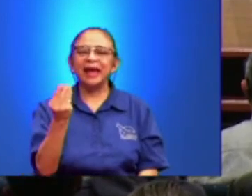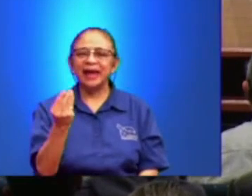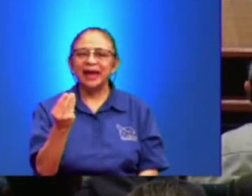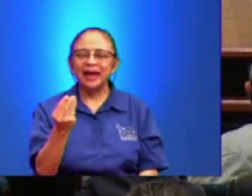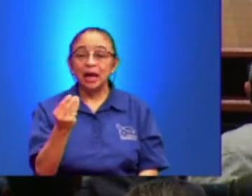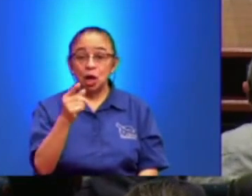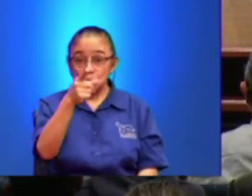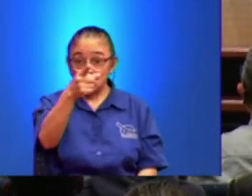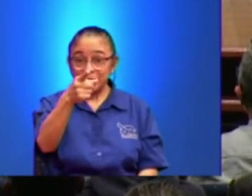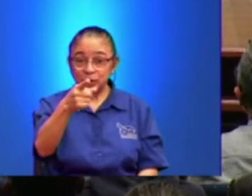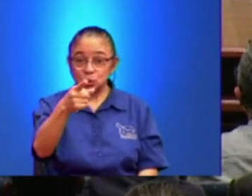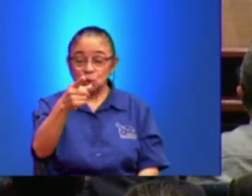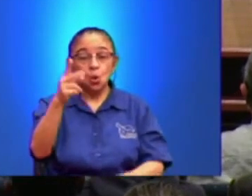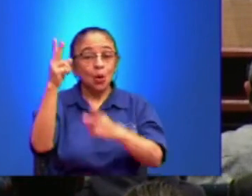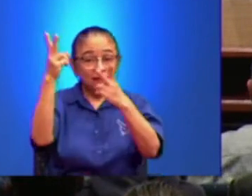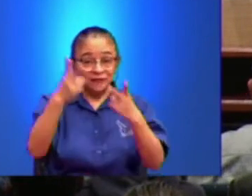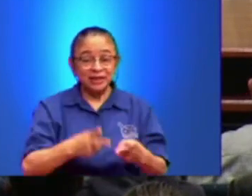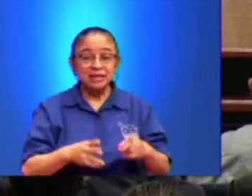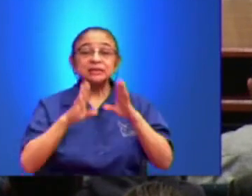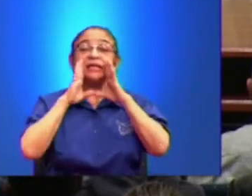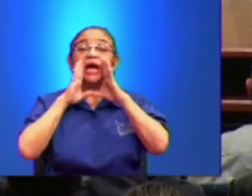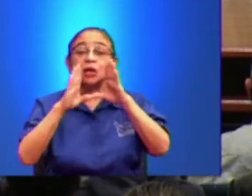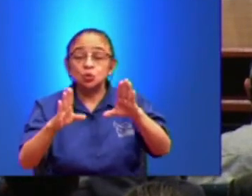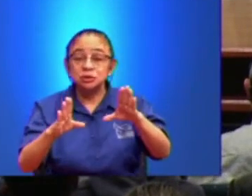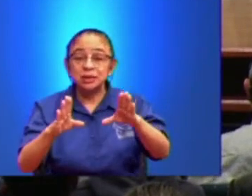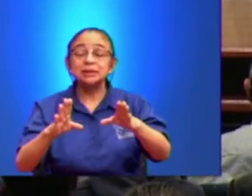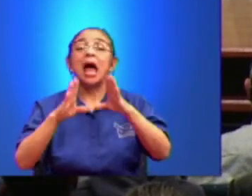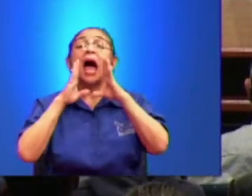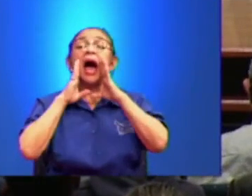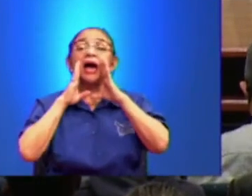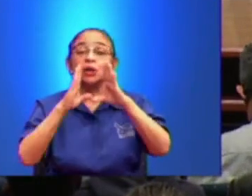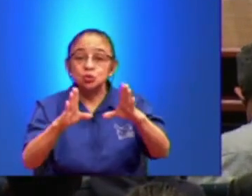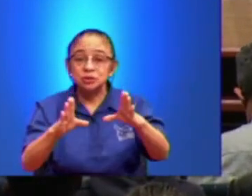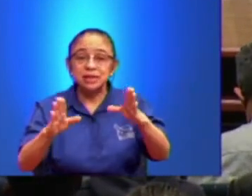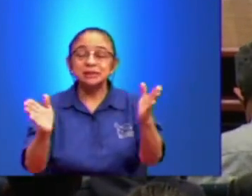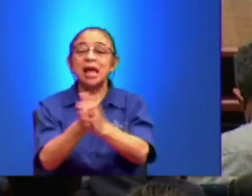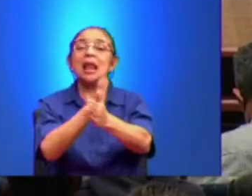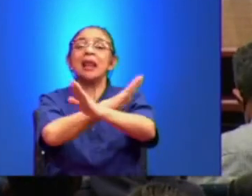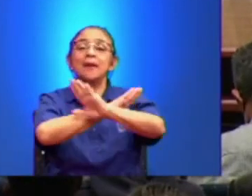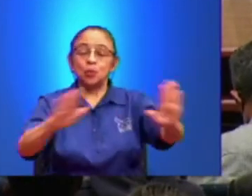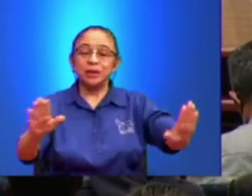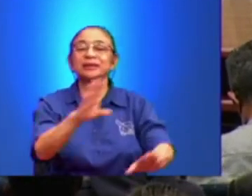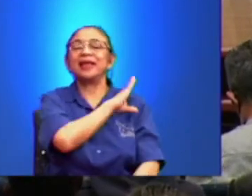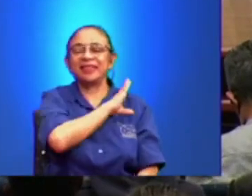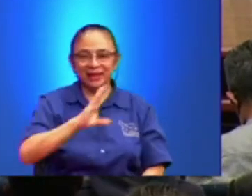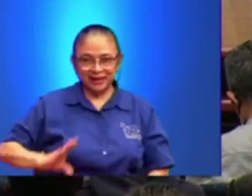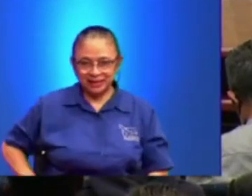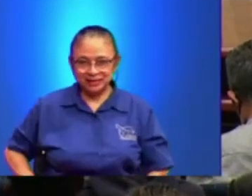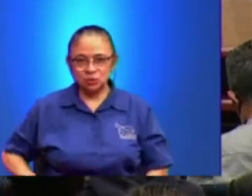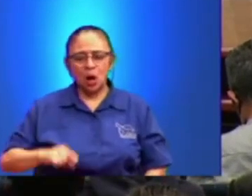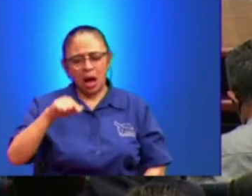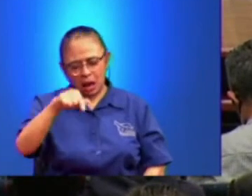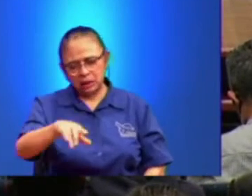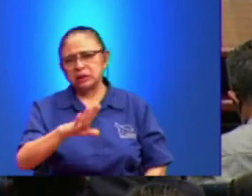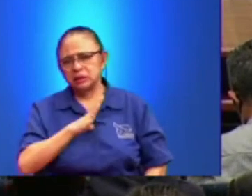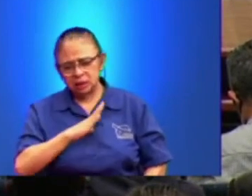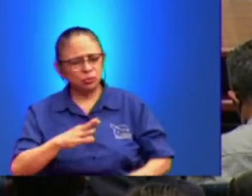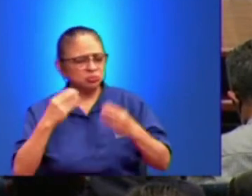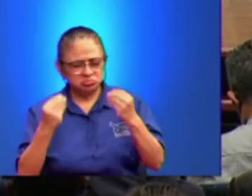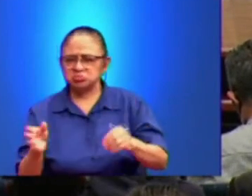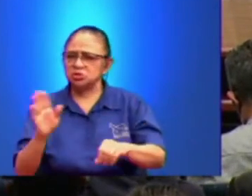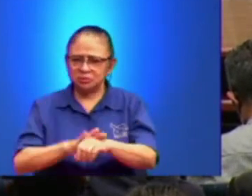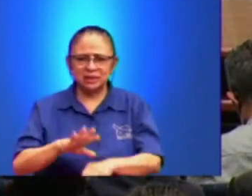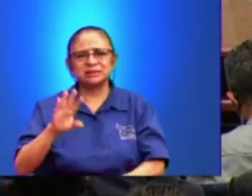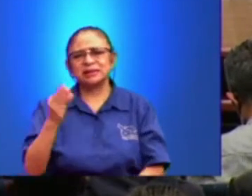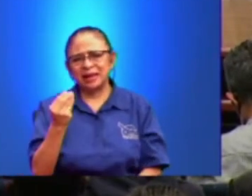lo que vienes a hacer es anunciar la muerte de cristo pero no sólo eso es que aquí tenemos mucho más que hablar